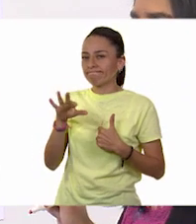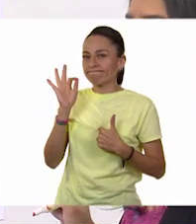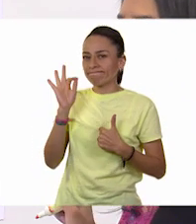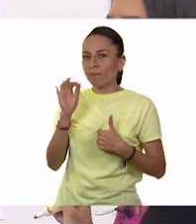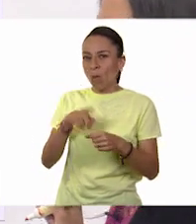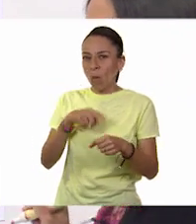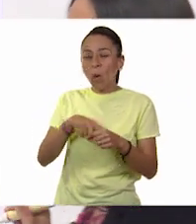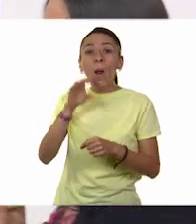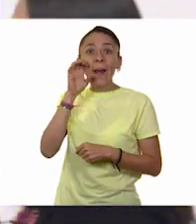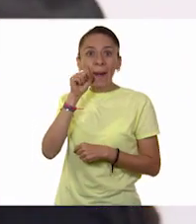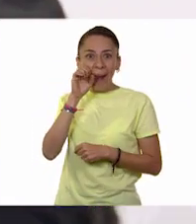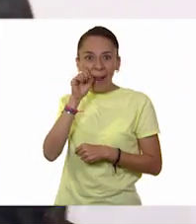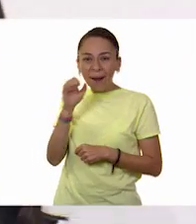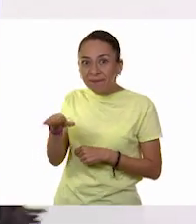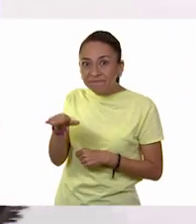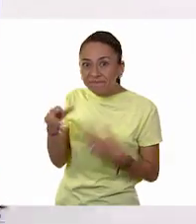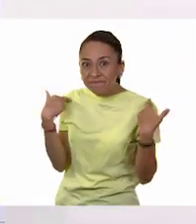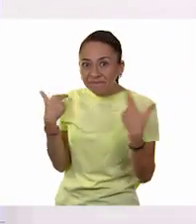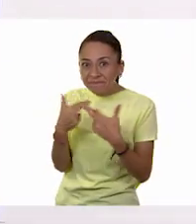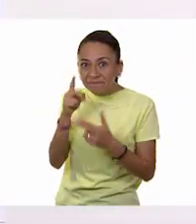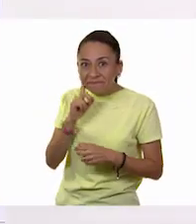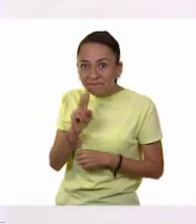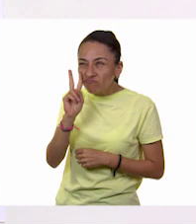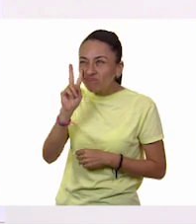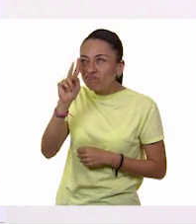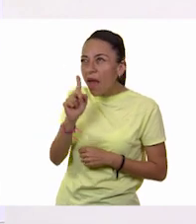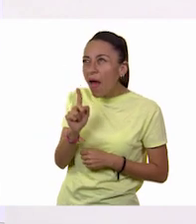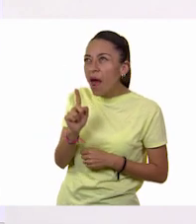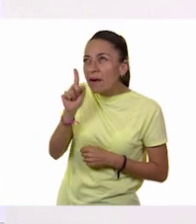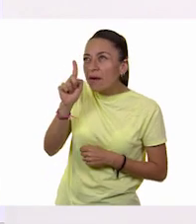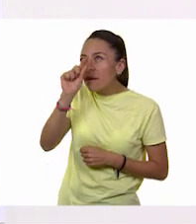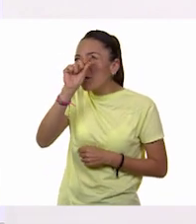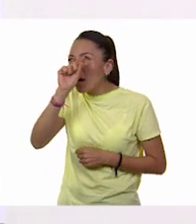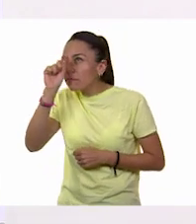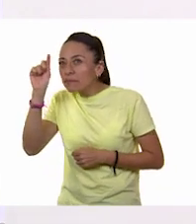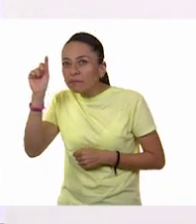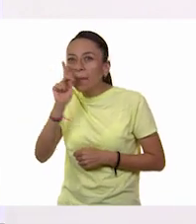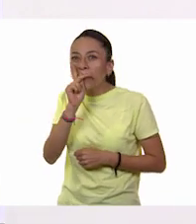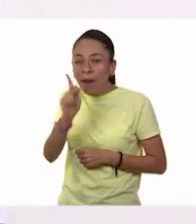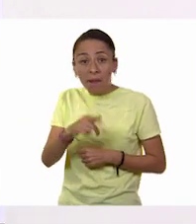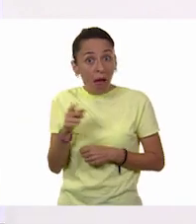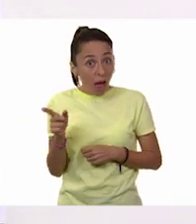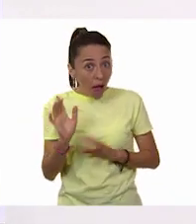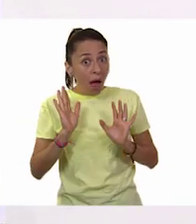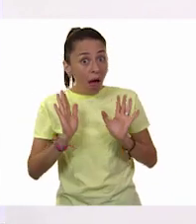maestra, ya vi una palabra. María ya encontró una, veamos cuál es.